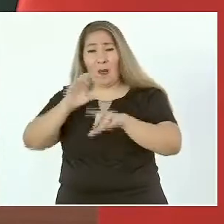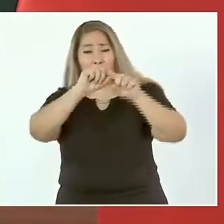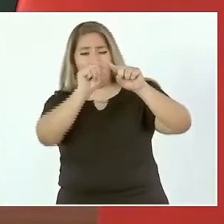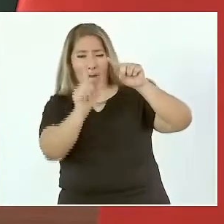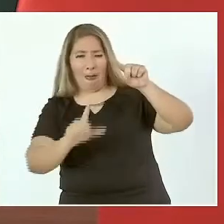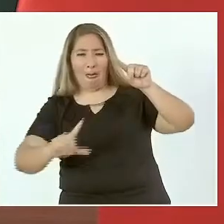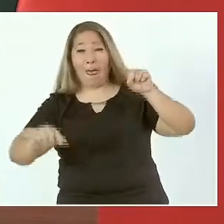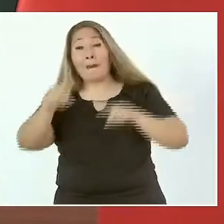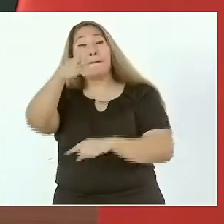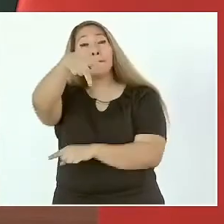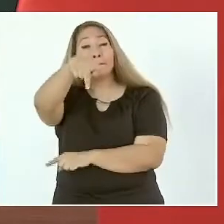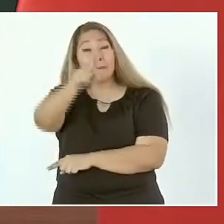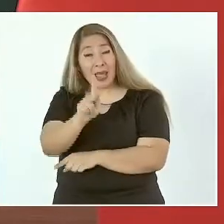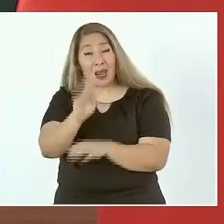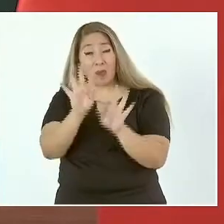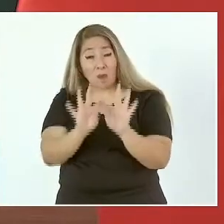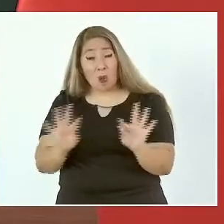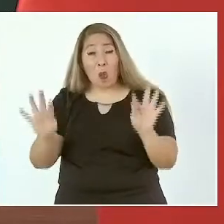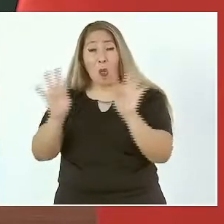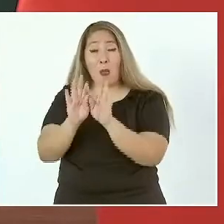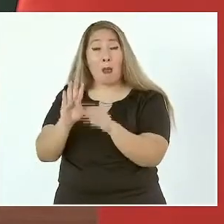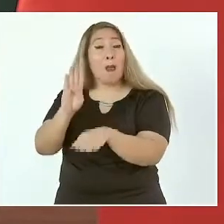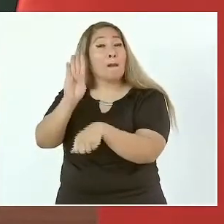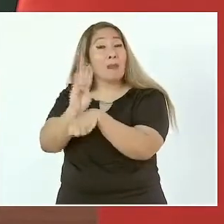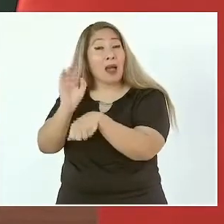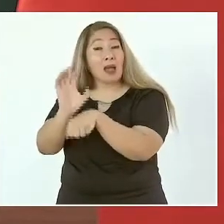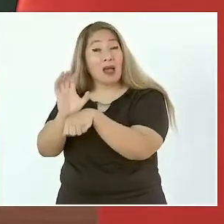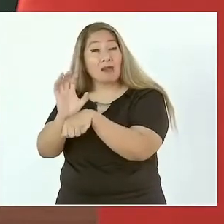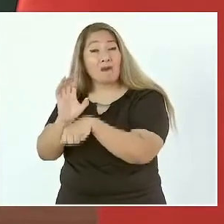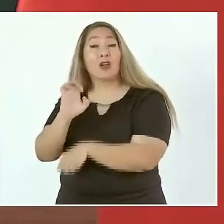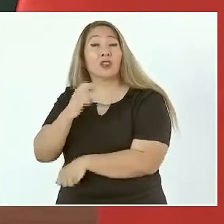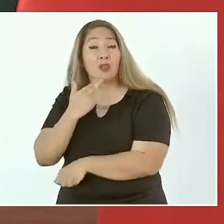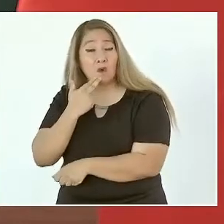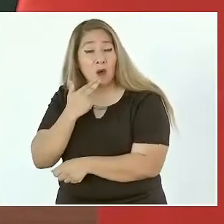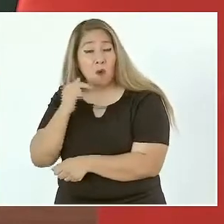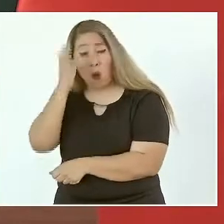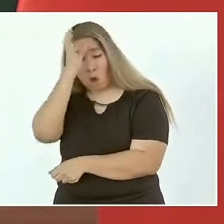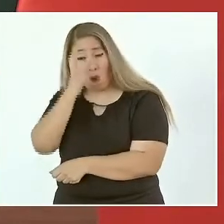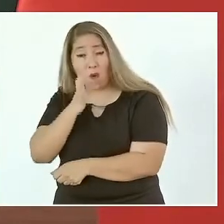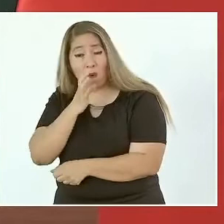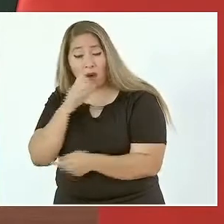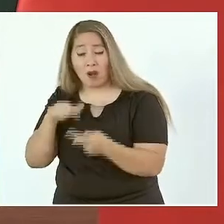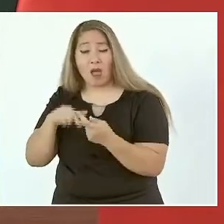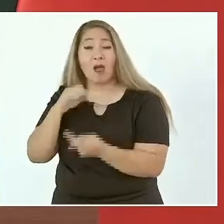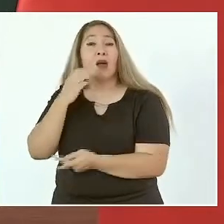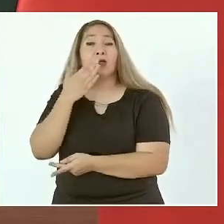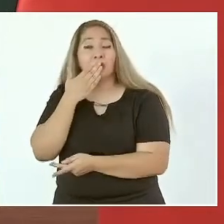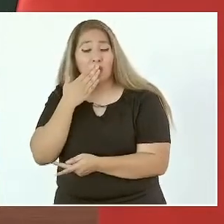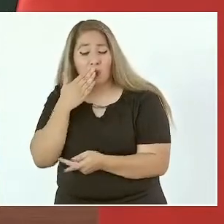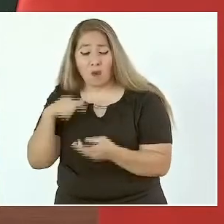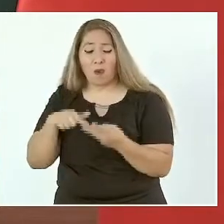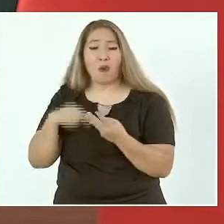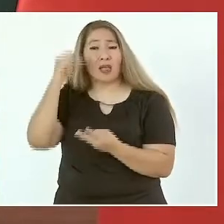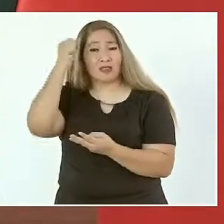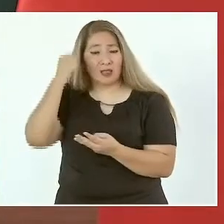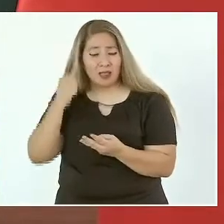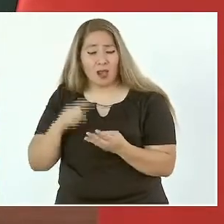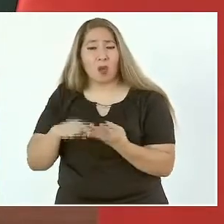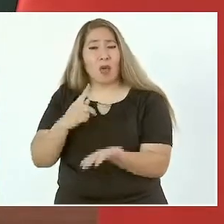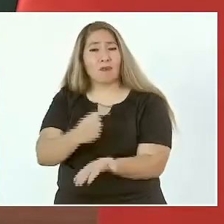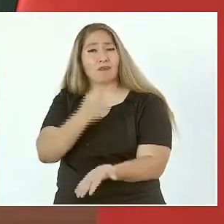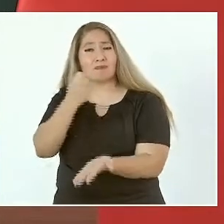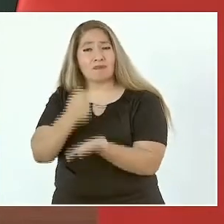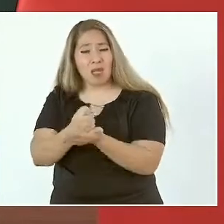pero se concentraron principalmente en Baja California, Chihuahua, Coahuila, Sonora, Sinaloa,